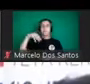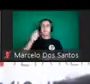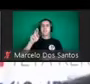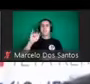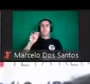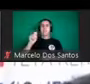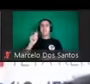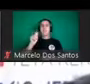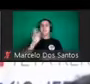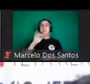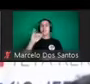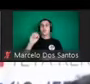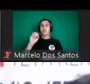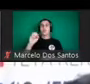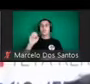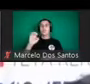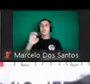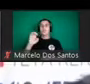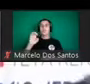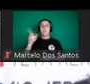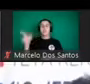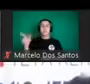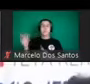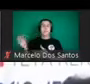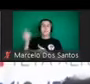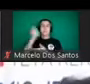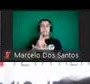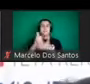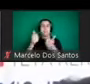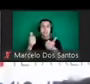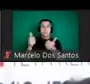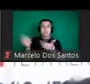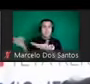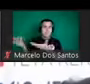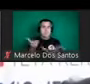ella, para Caru, doña María José.